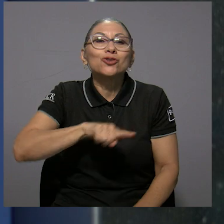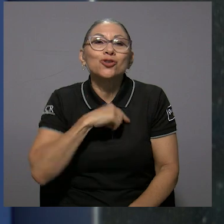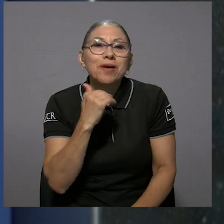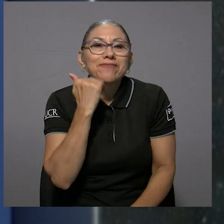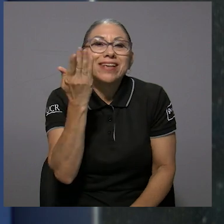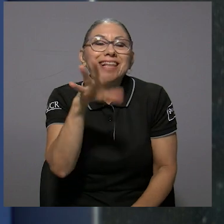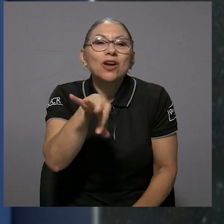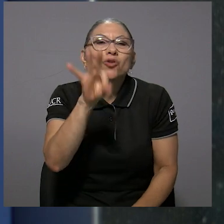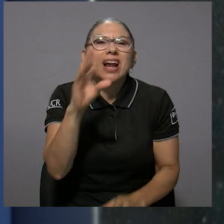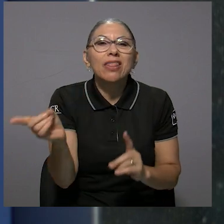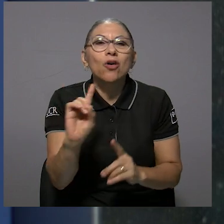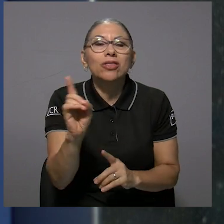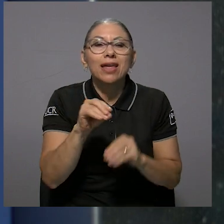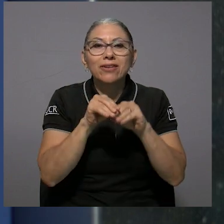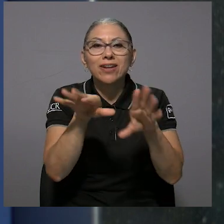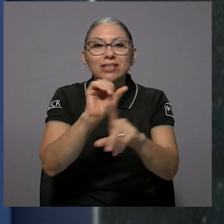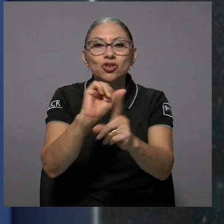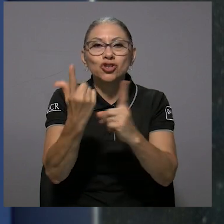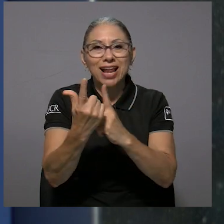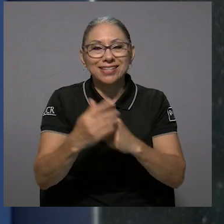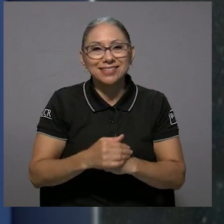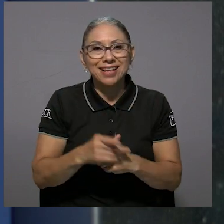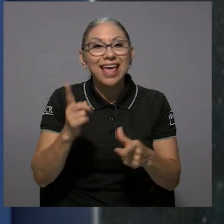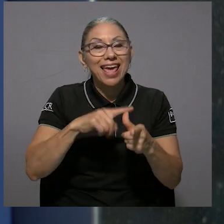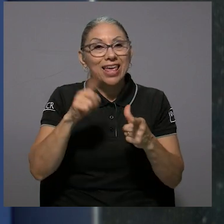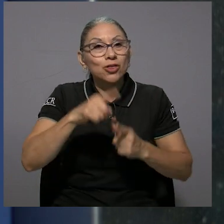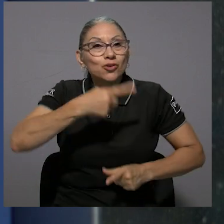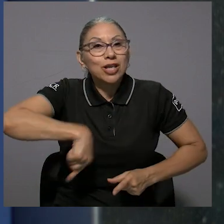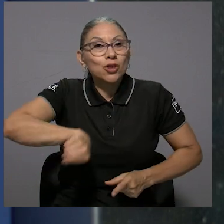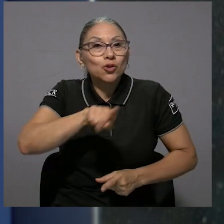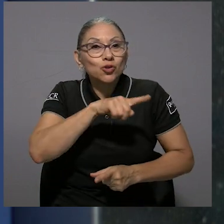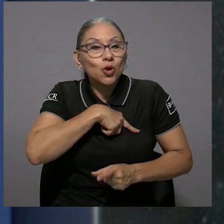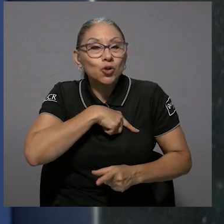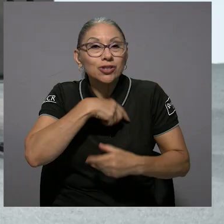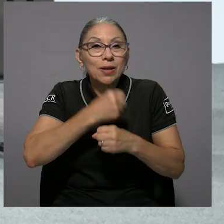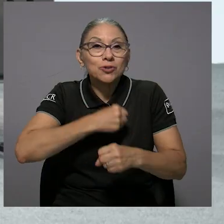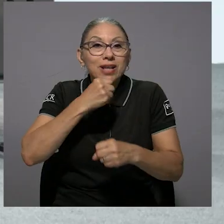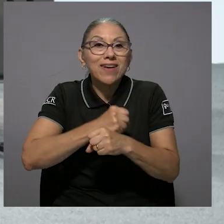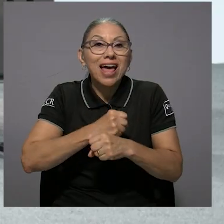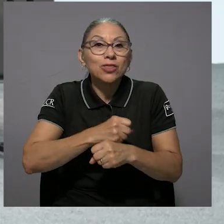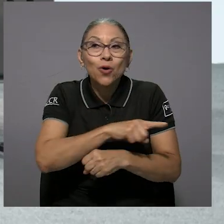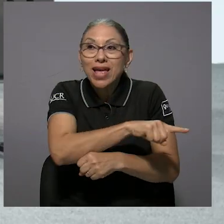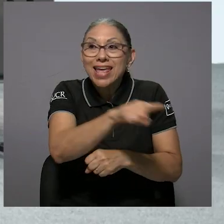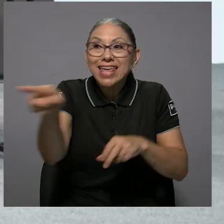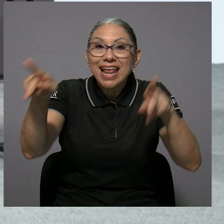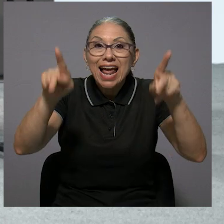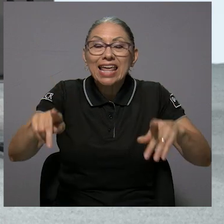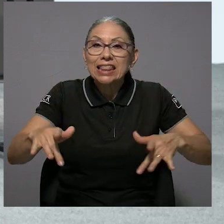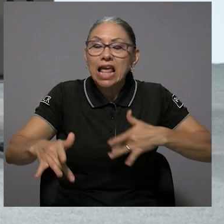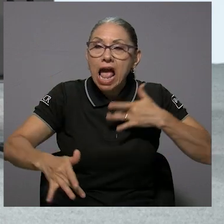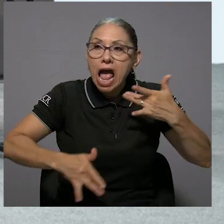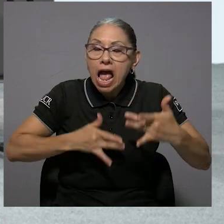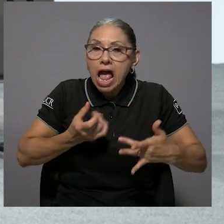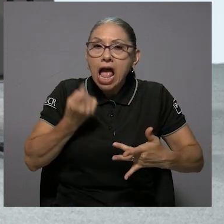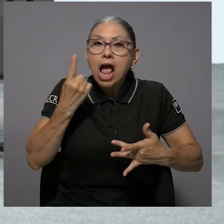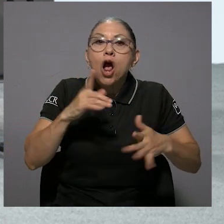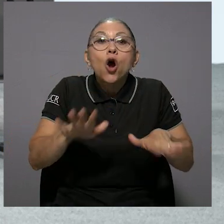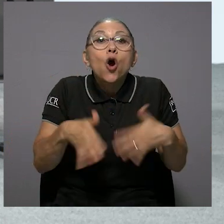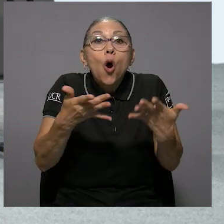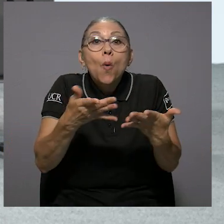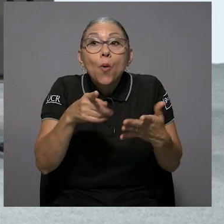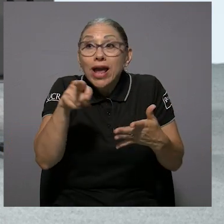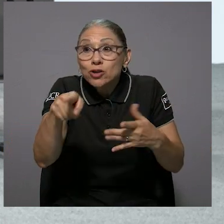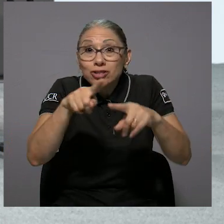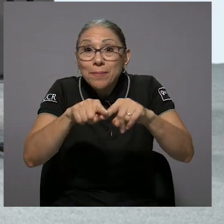en las redes sociales. Entonces estamos trabajando creación de sentido, ¿verdad? Cómo la gente se apropia y argumenta a partir